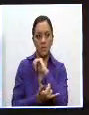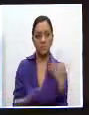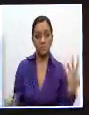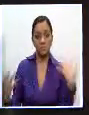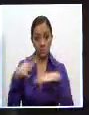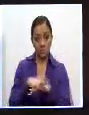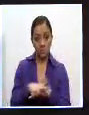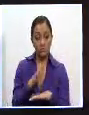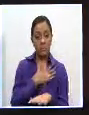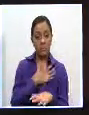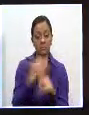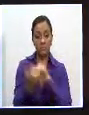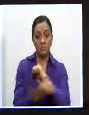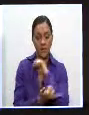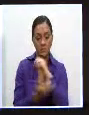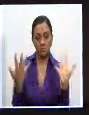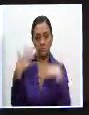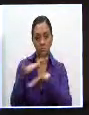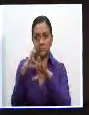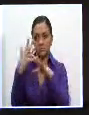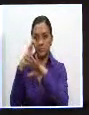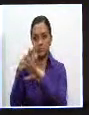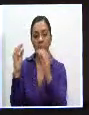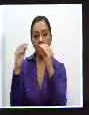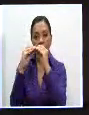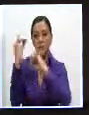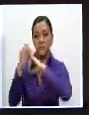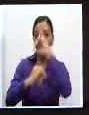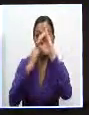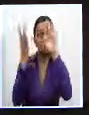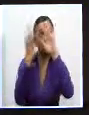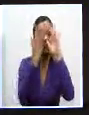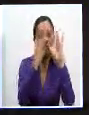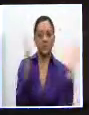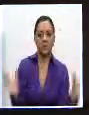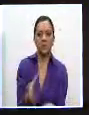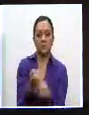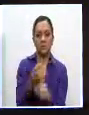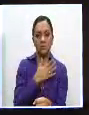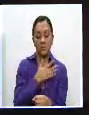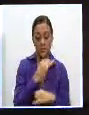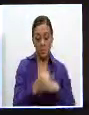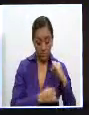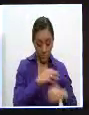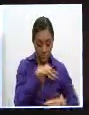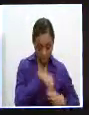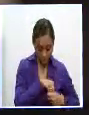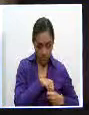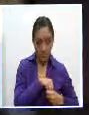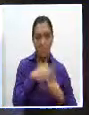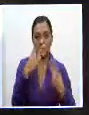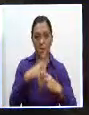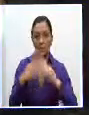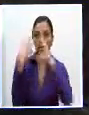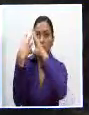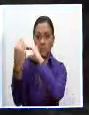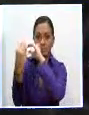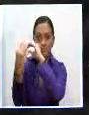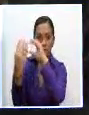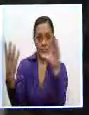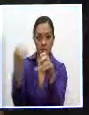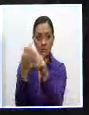integración de nuestras naciones las relaciones internacionales y la seguridad tanto interna como externa sin embargo es